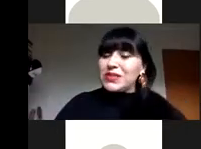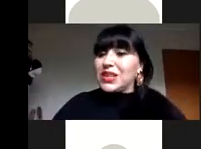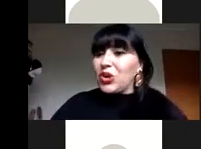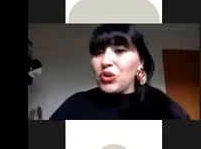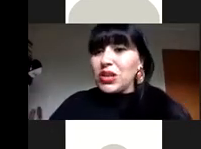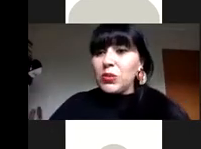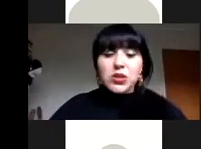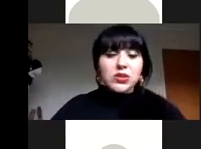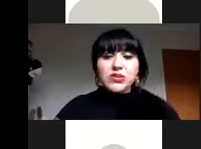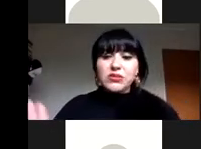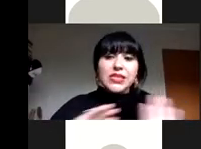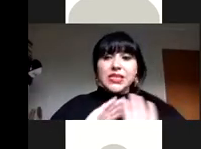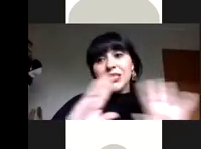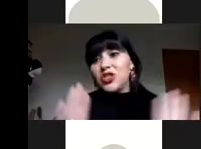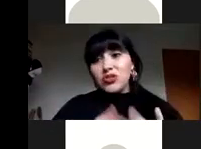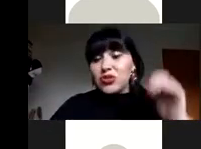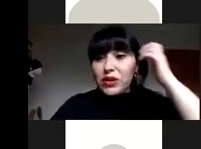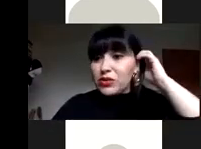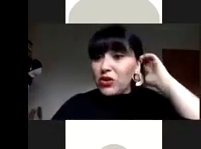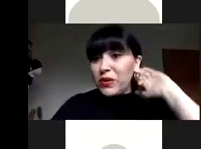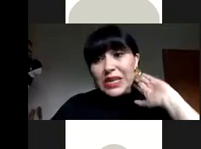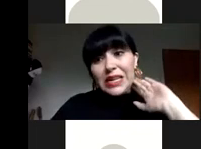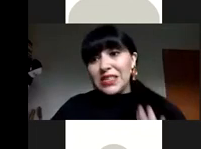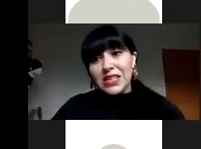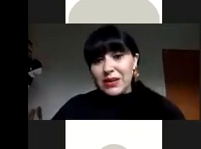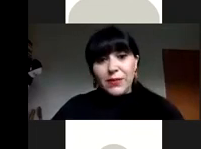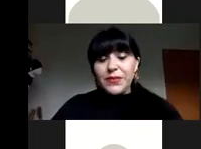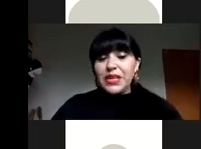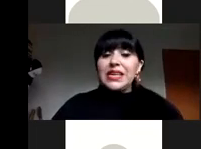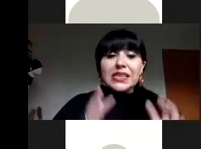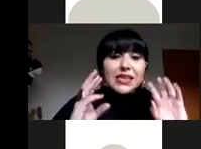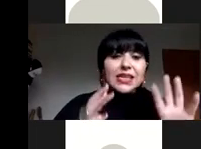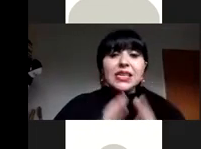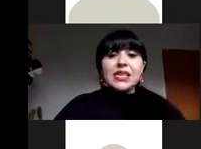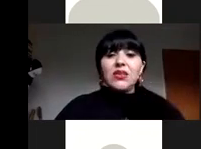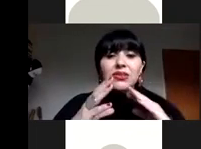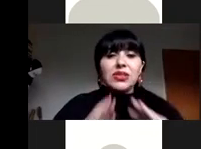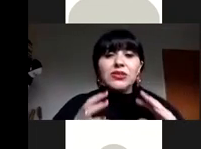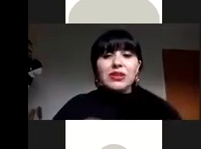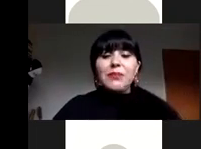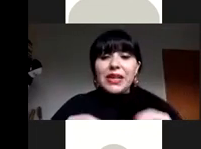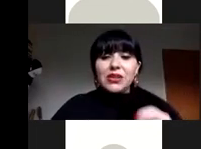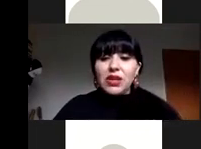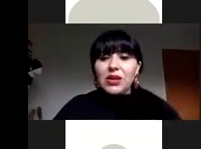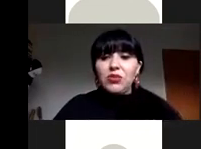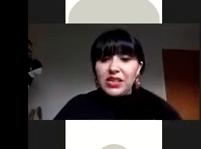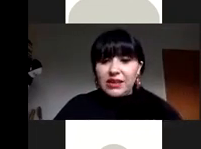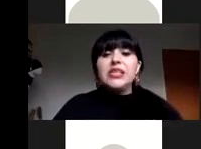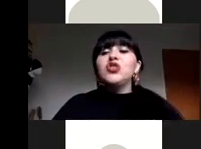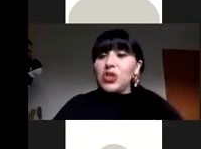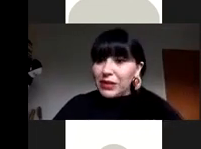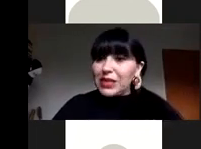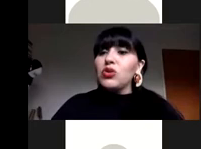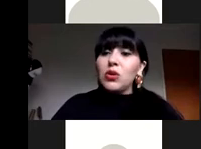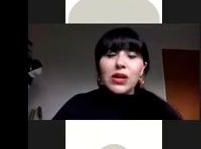pongamos a pensar en lo que no tenemos, porque si no, no nos vamos a querer levantar de la cama. Entregar estrategia de educación emocional para toda la comunidad.